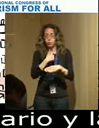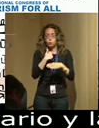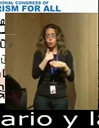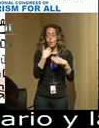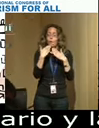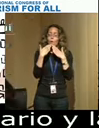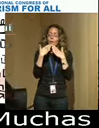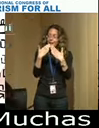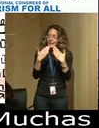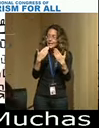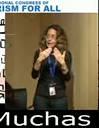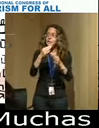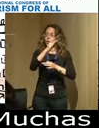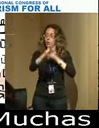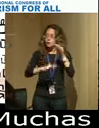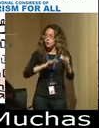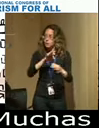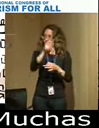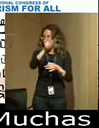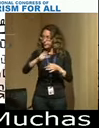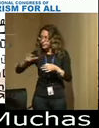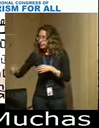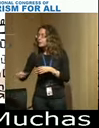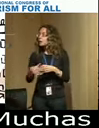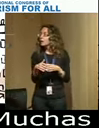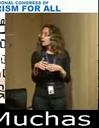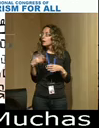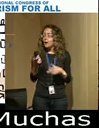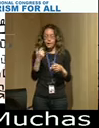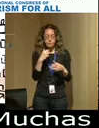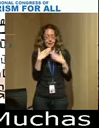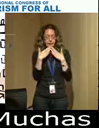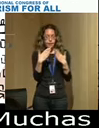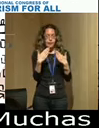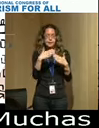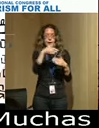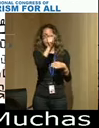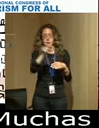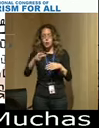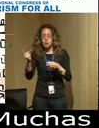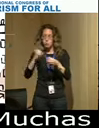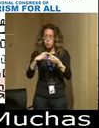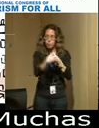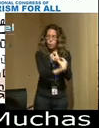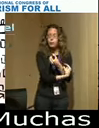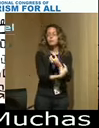agradecer antes que nada a los organizadores por la invitación de presentar este trabajo. Las gracias a los participantes, a los